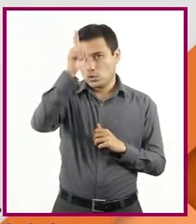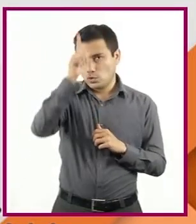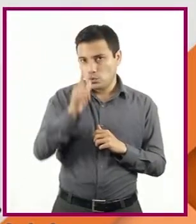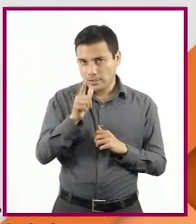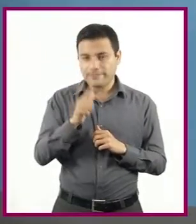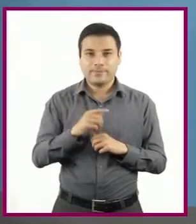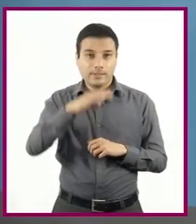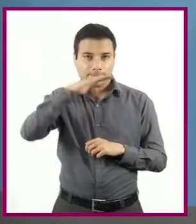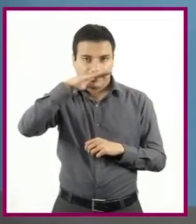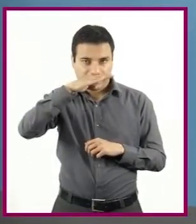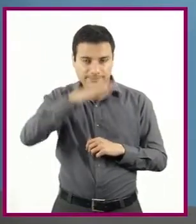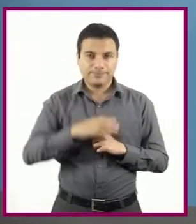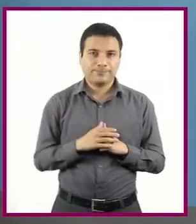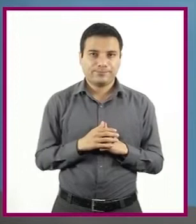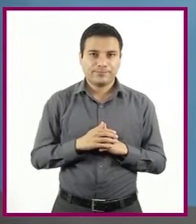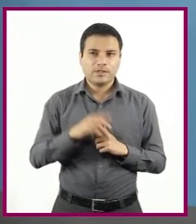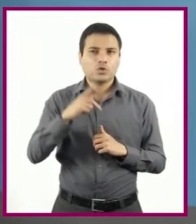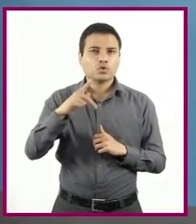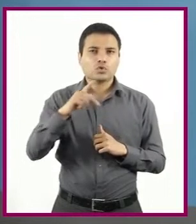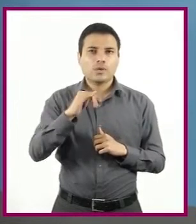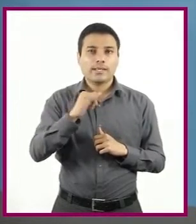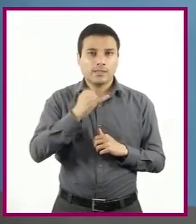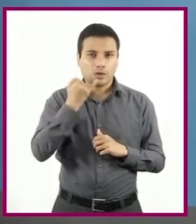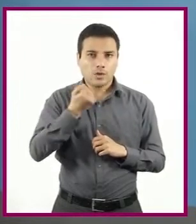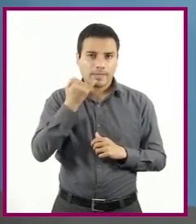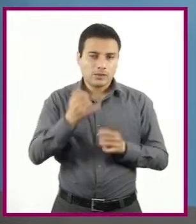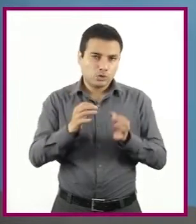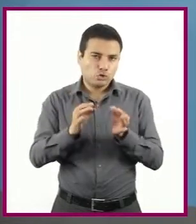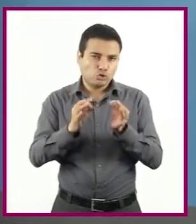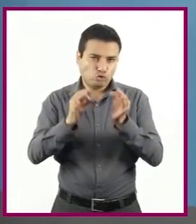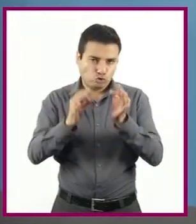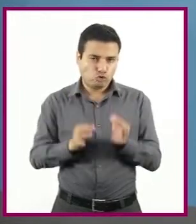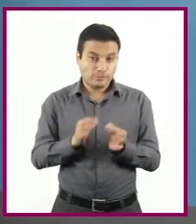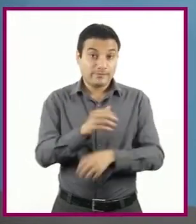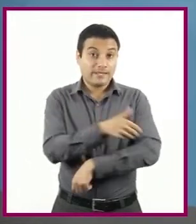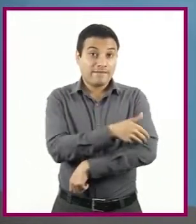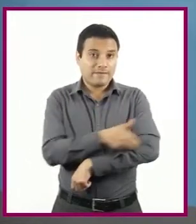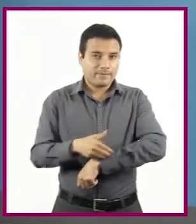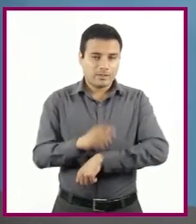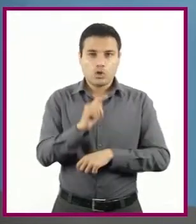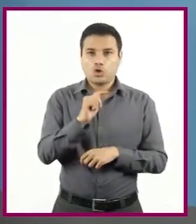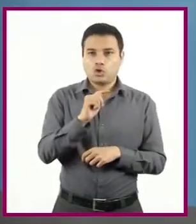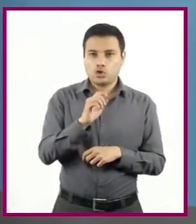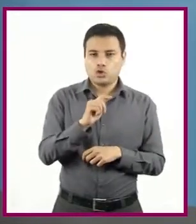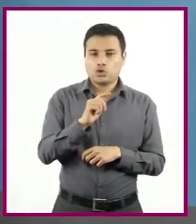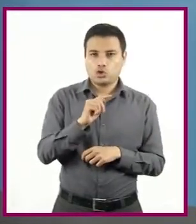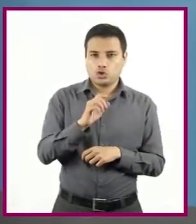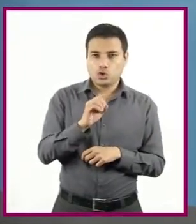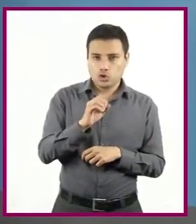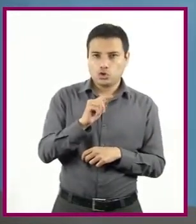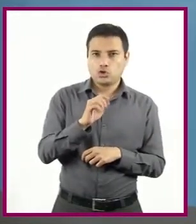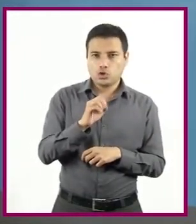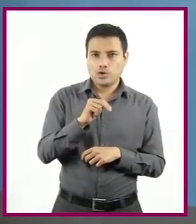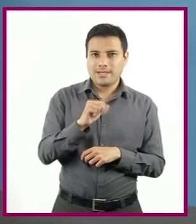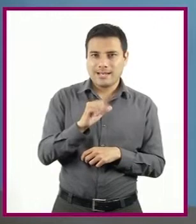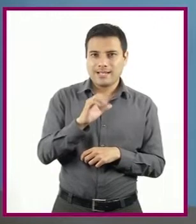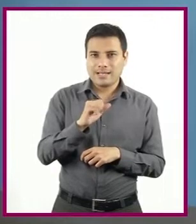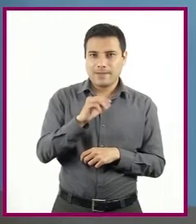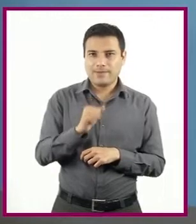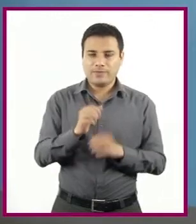y el maíz. La lengua totonaca pertenece a la familia totonacana y es parte del